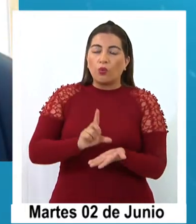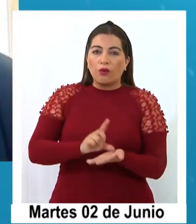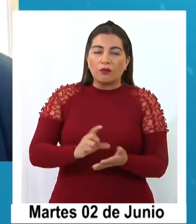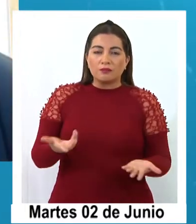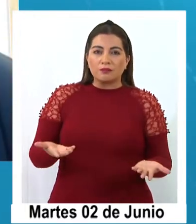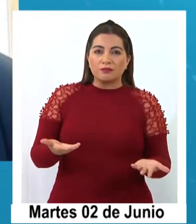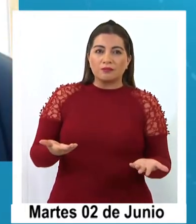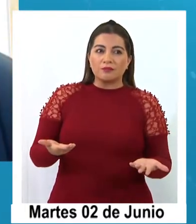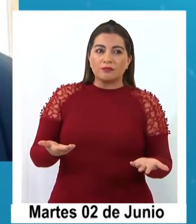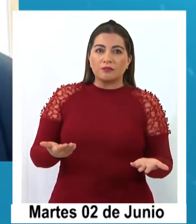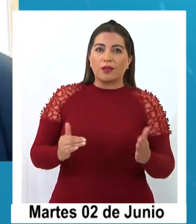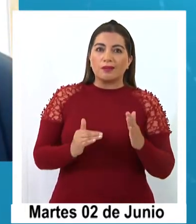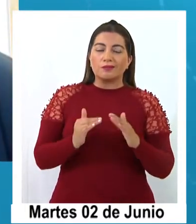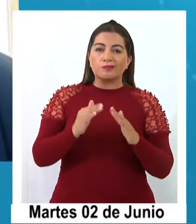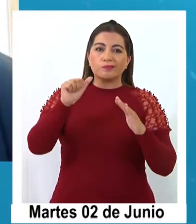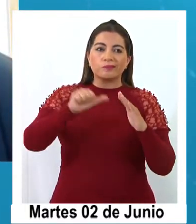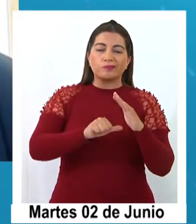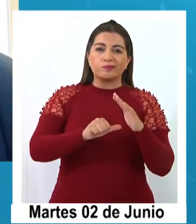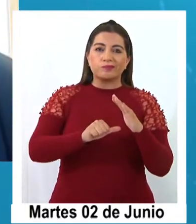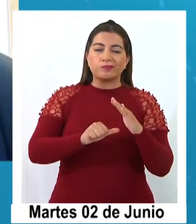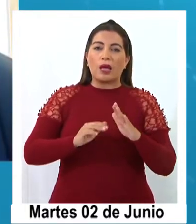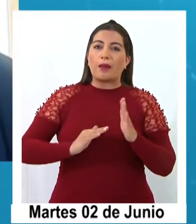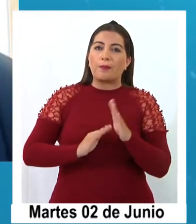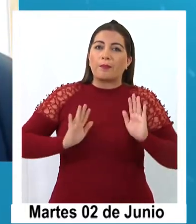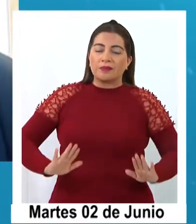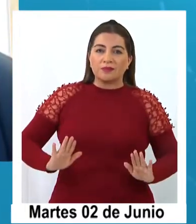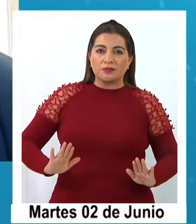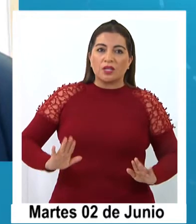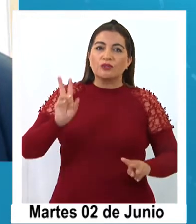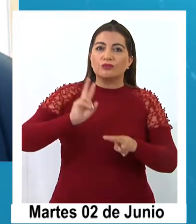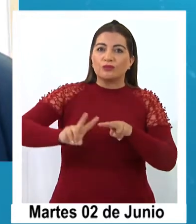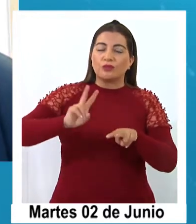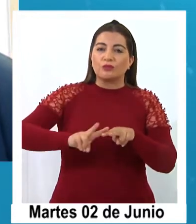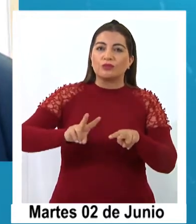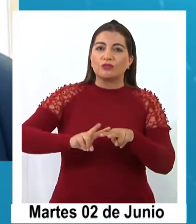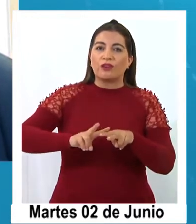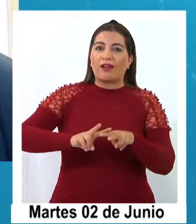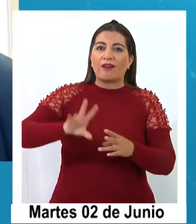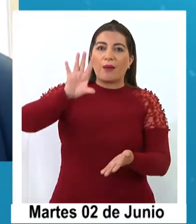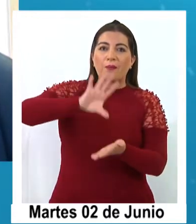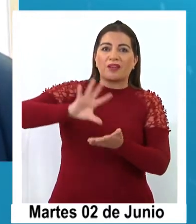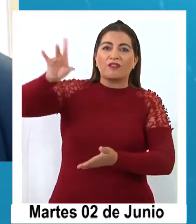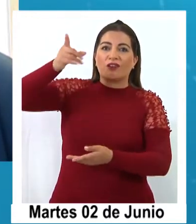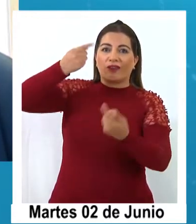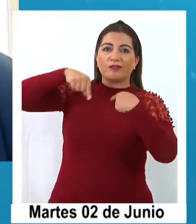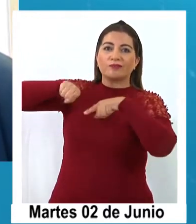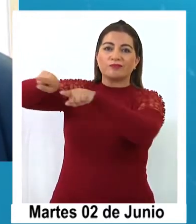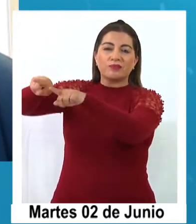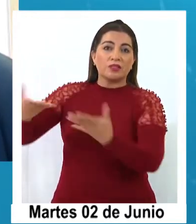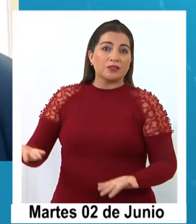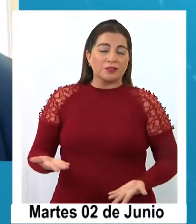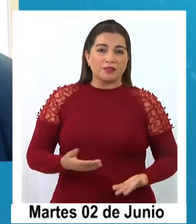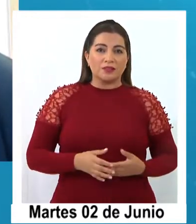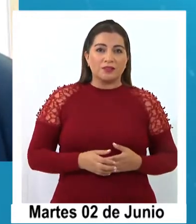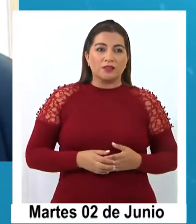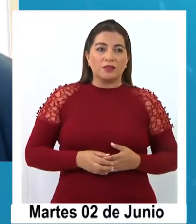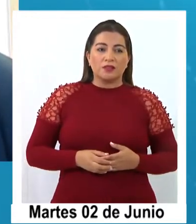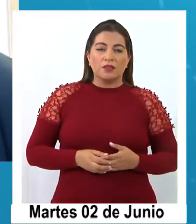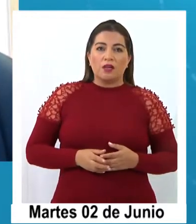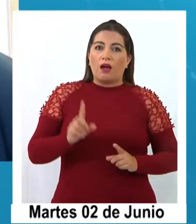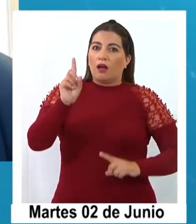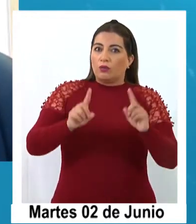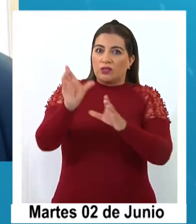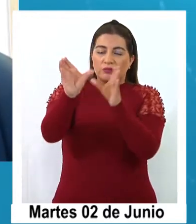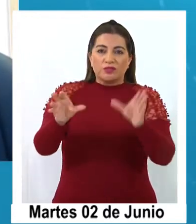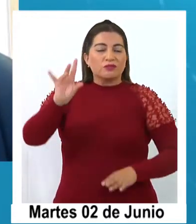de espera para, mientras solucionaban el ingreso a su país, los extranjeros, pero muchos